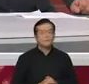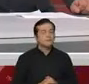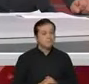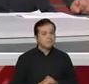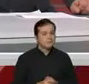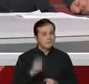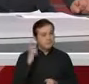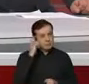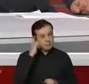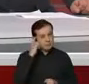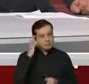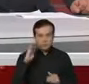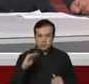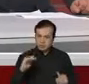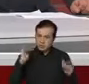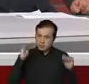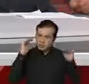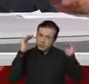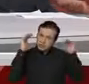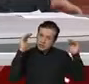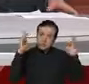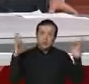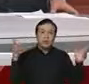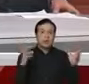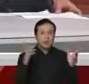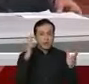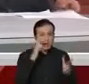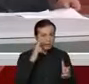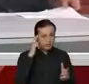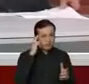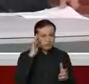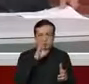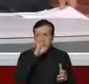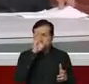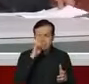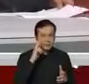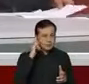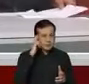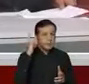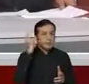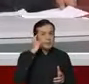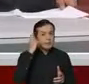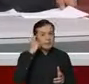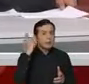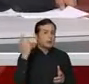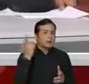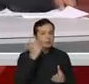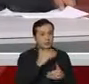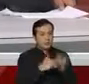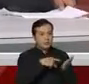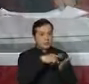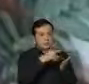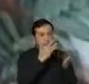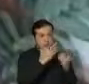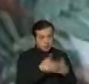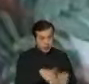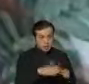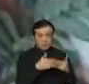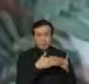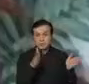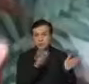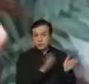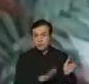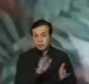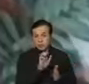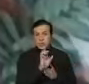Nosotros creemos que la soberanía se construye desde la racionalidad. Creíamos que había que cerrar este proceso y dejar las puertas abiertas del Ecuador